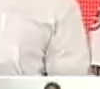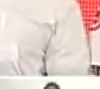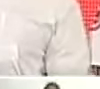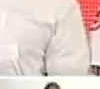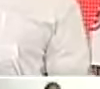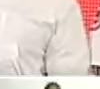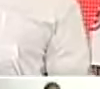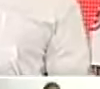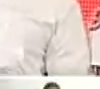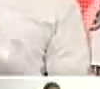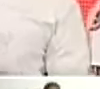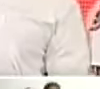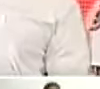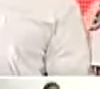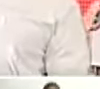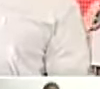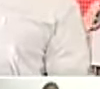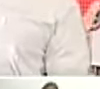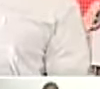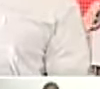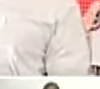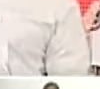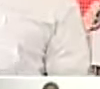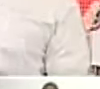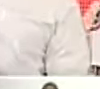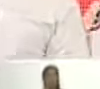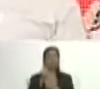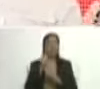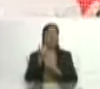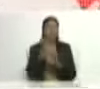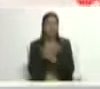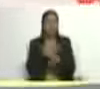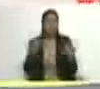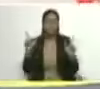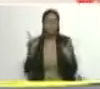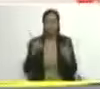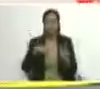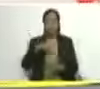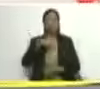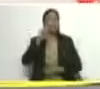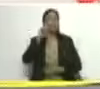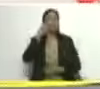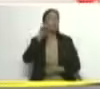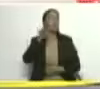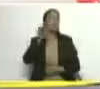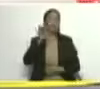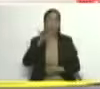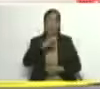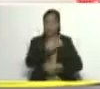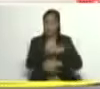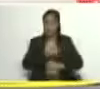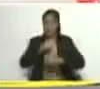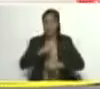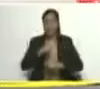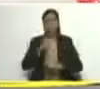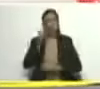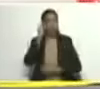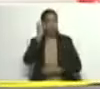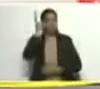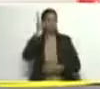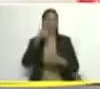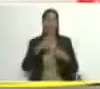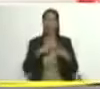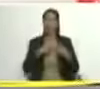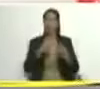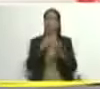día podamos tener la fuerza, la capacidad, la voluntad, la